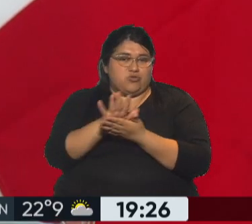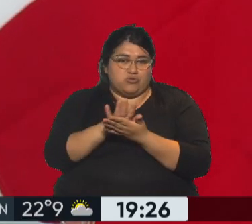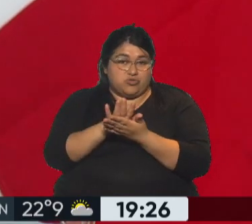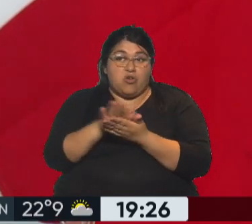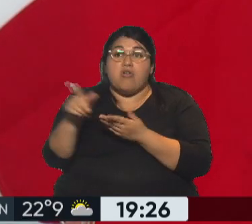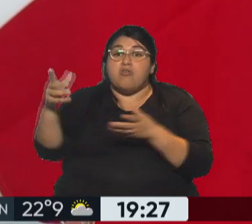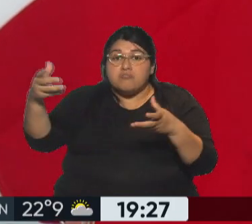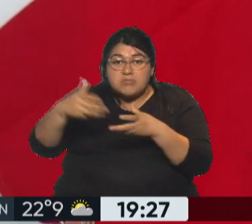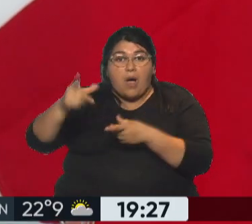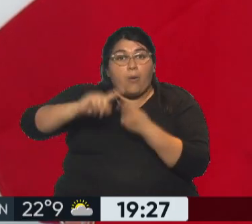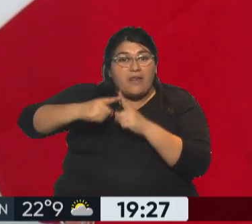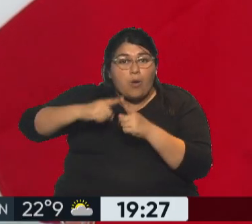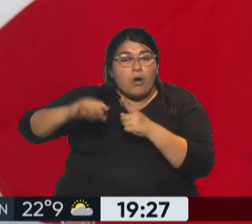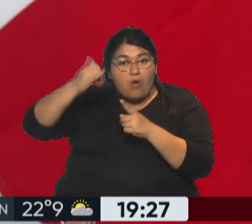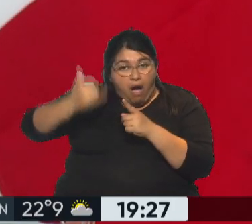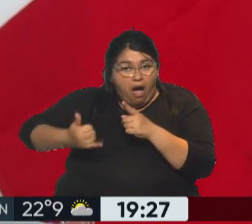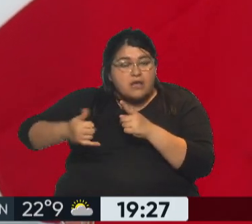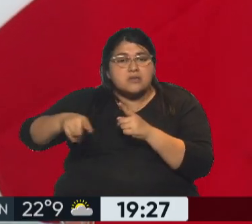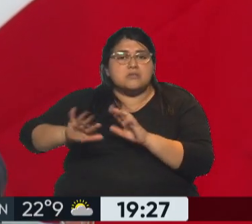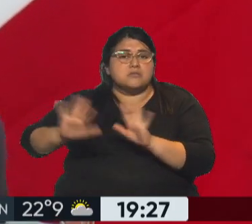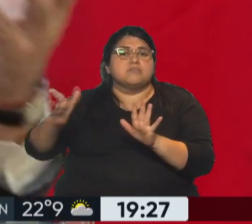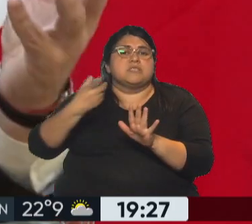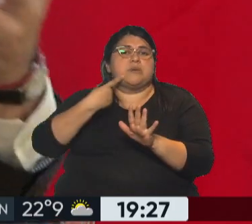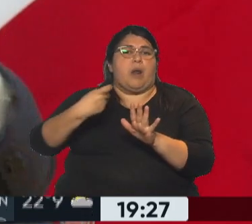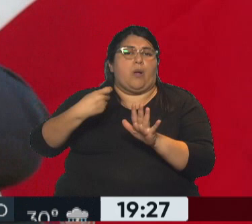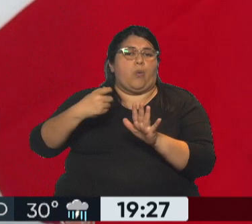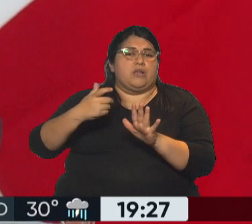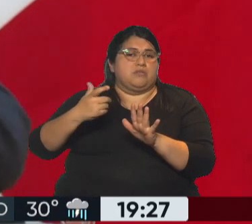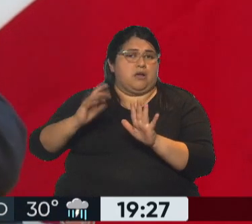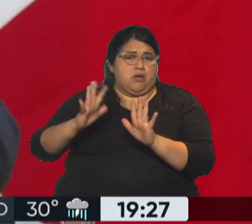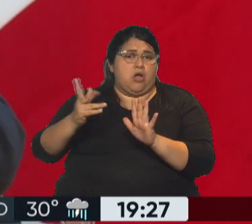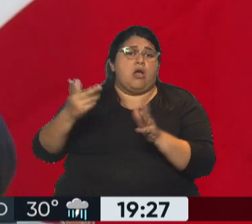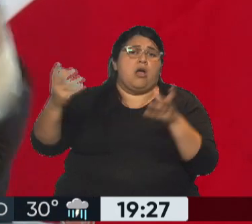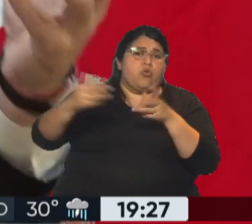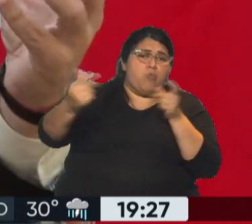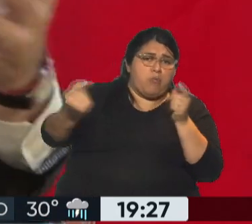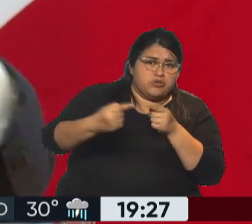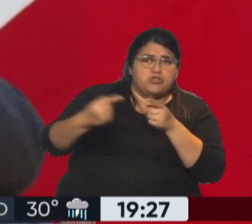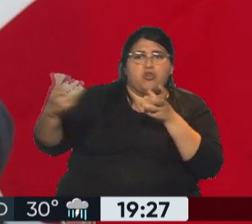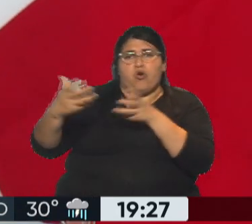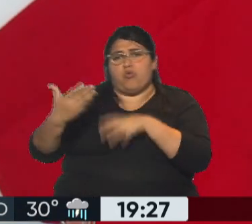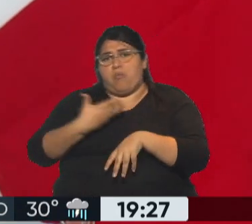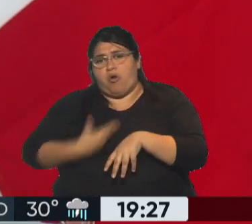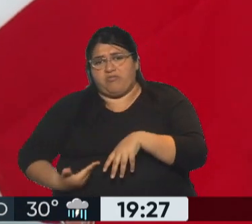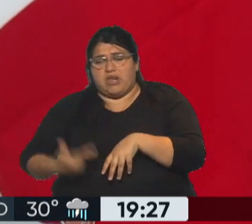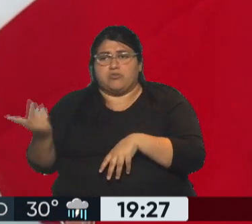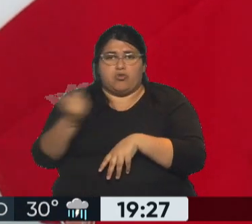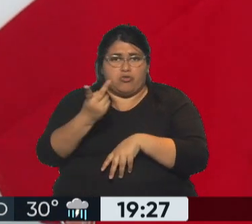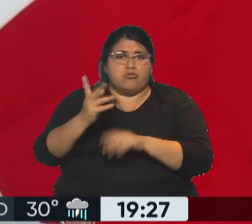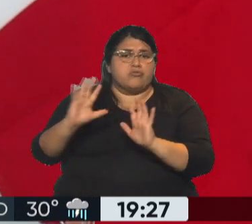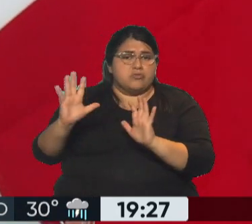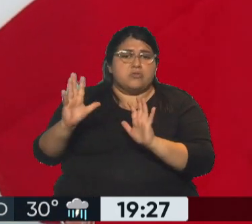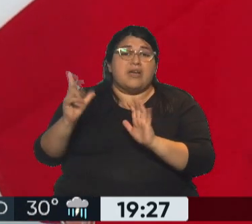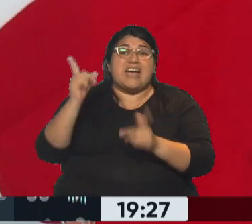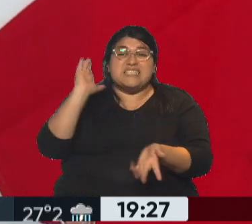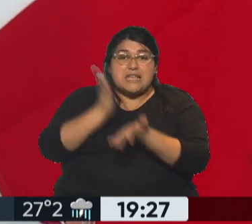ponen de acuerdo, se van a dar cuenta, y las dos partes, una de las partes lo tiene más claro que la otra, me parece, que las